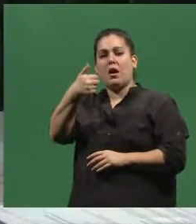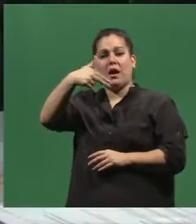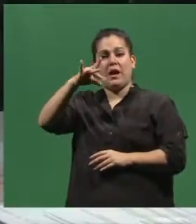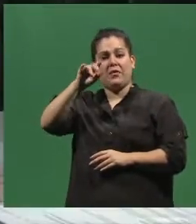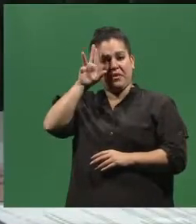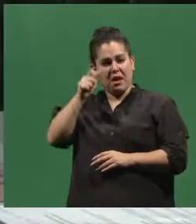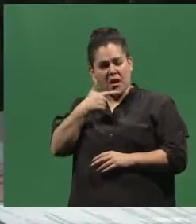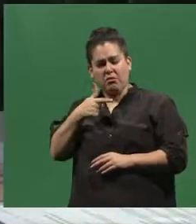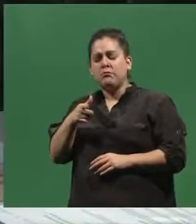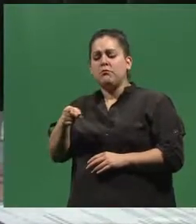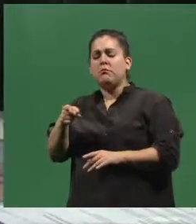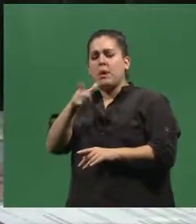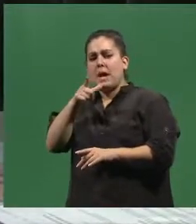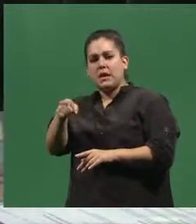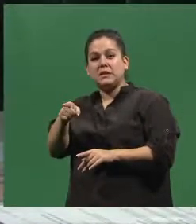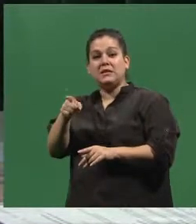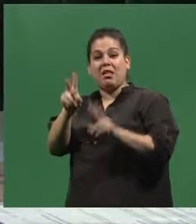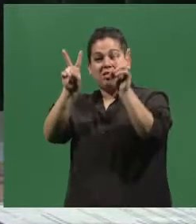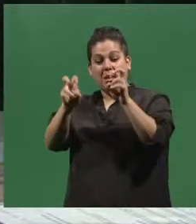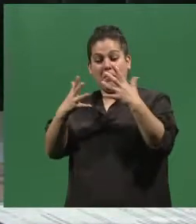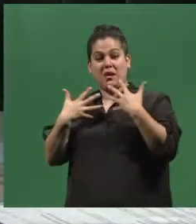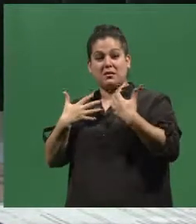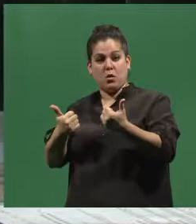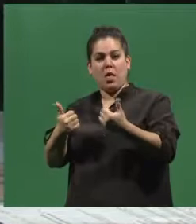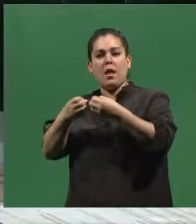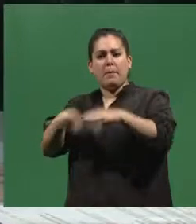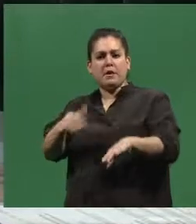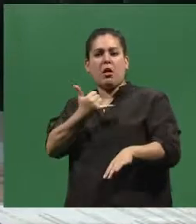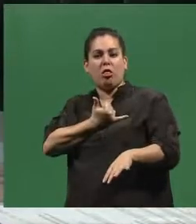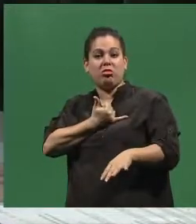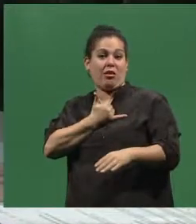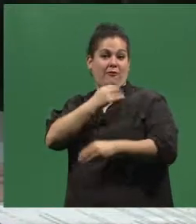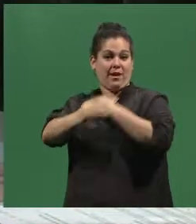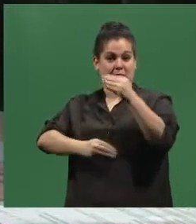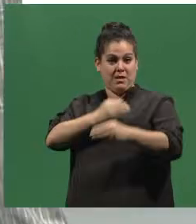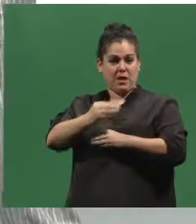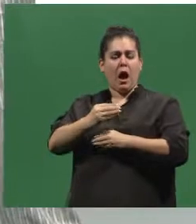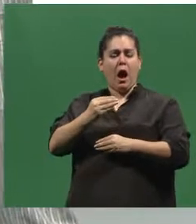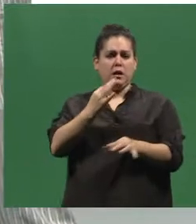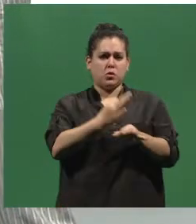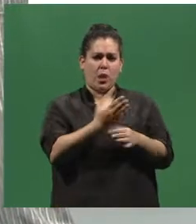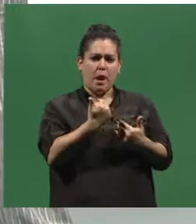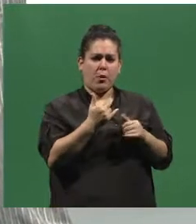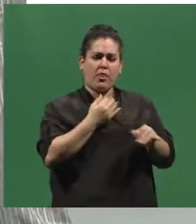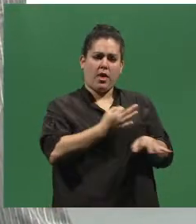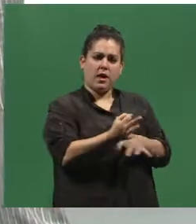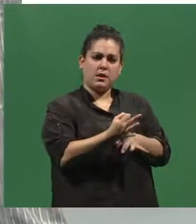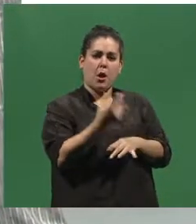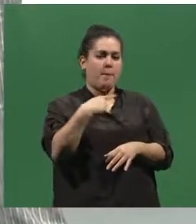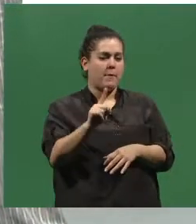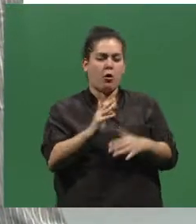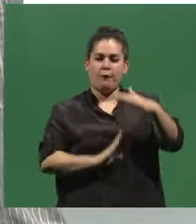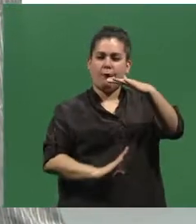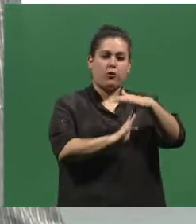la alimentación saludable nace de la familia. O sea, uno puede empezar a educar desde el colegio, pero creo que una parte